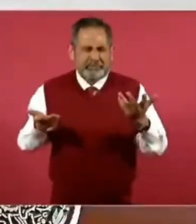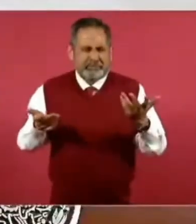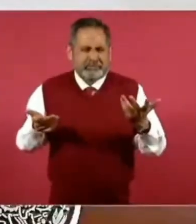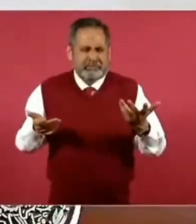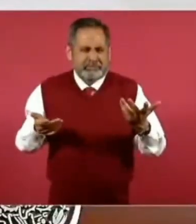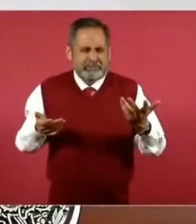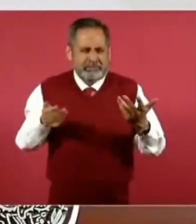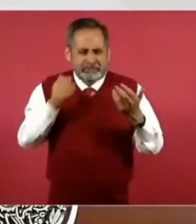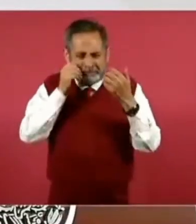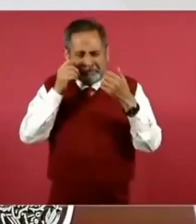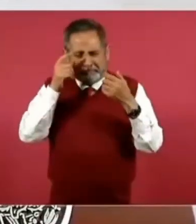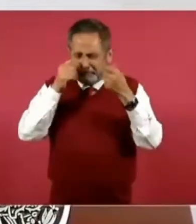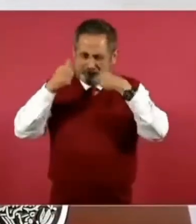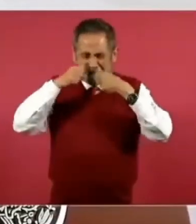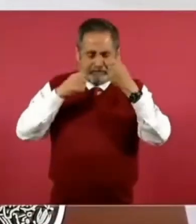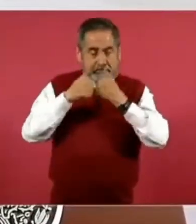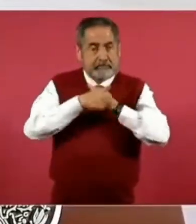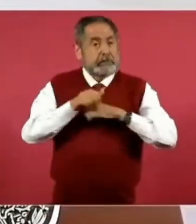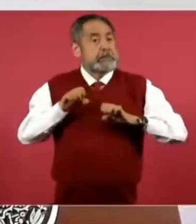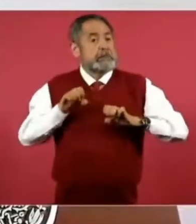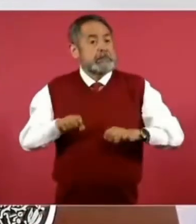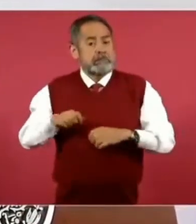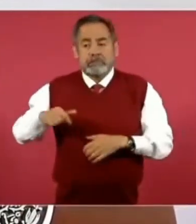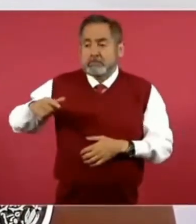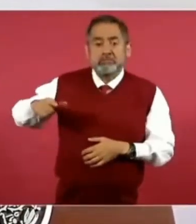a costillas del erario.